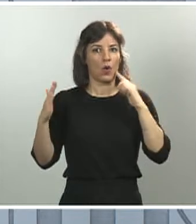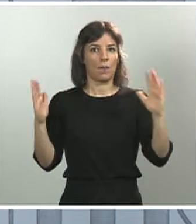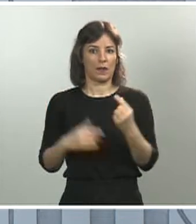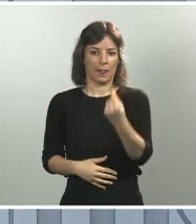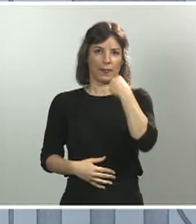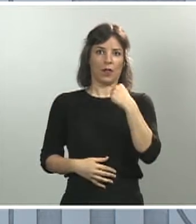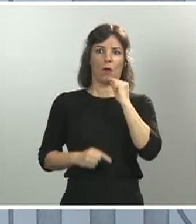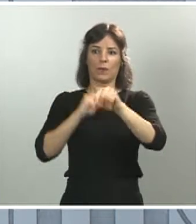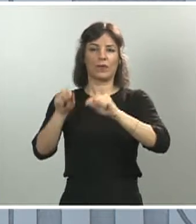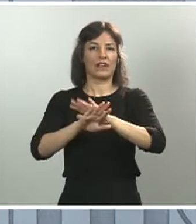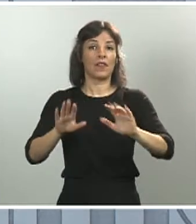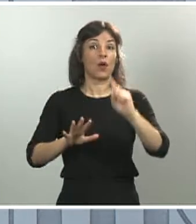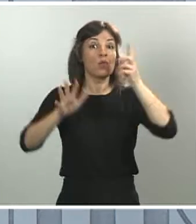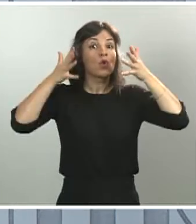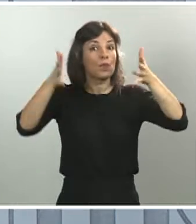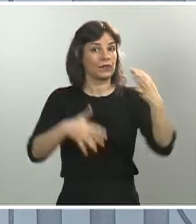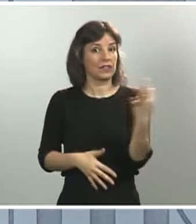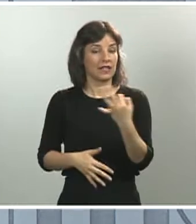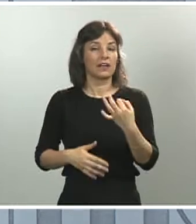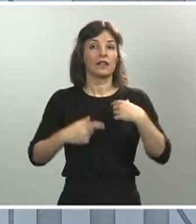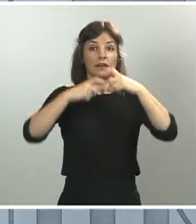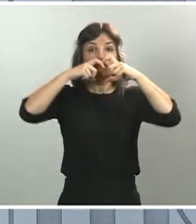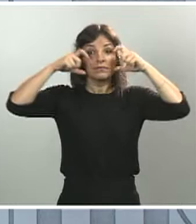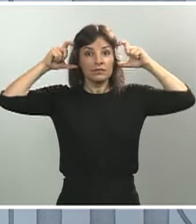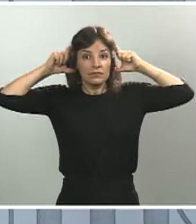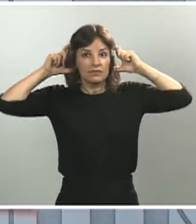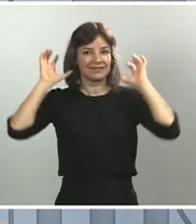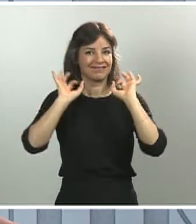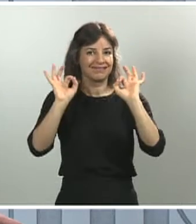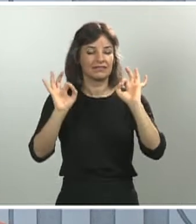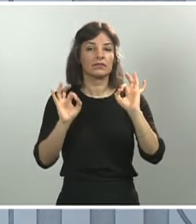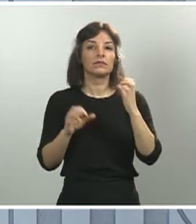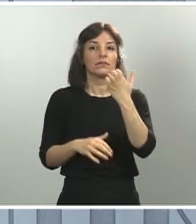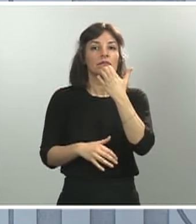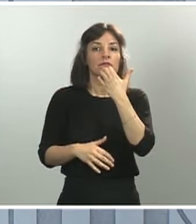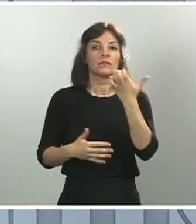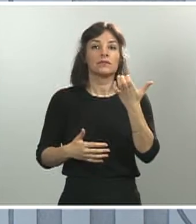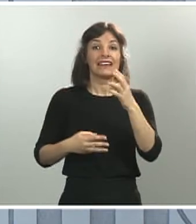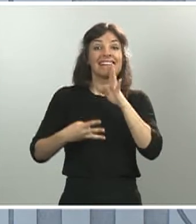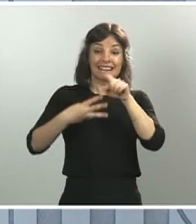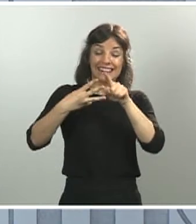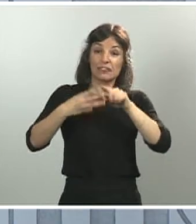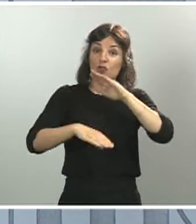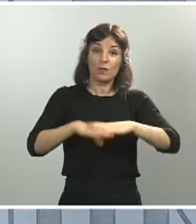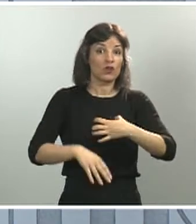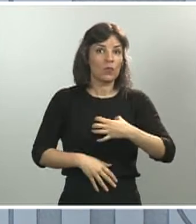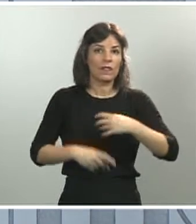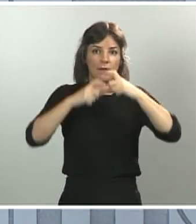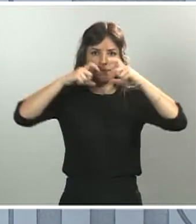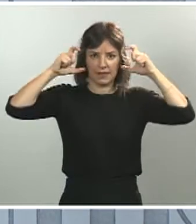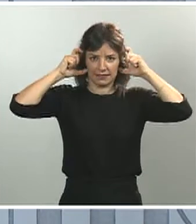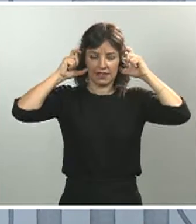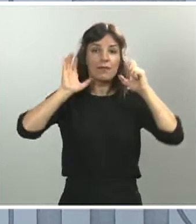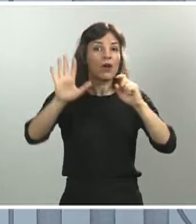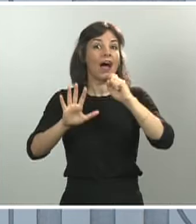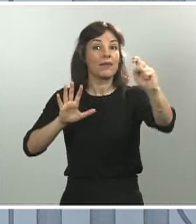es la recomendación de usar mascarillas higiénicas cuando no se puedan cumplir estas tres medidas, pero el uso de la mascarilla no sustituye en